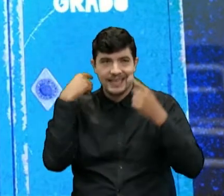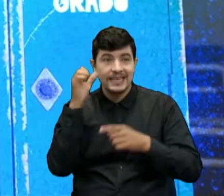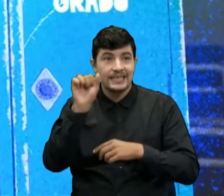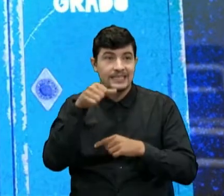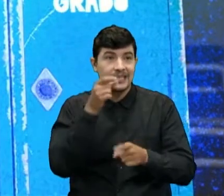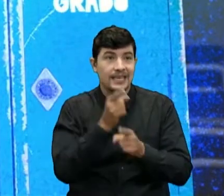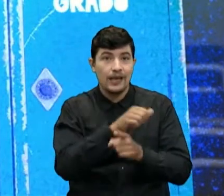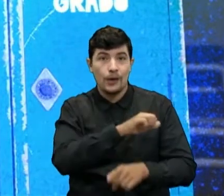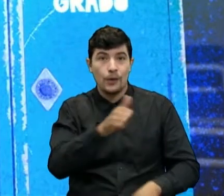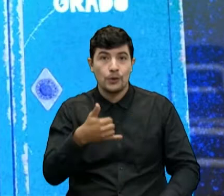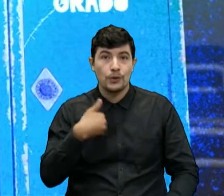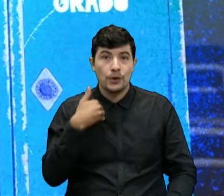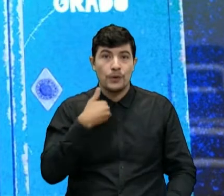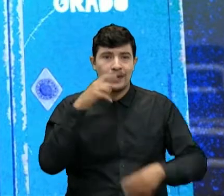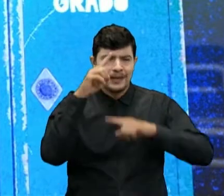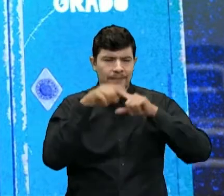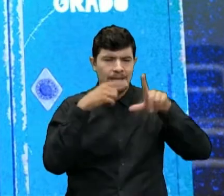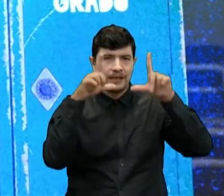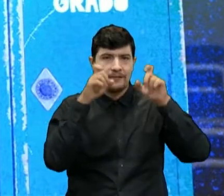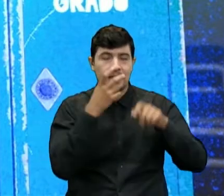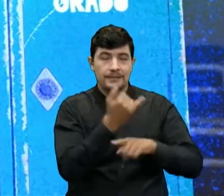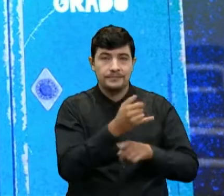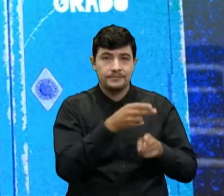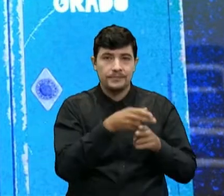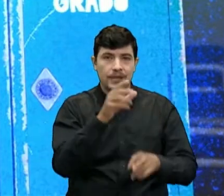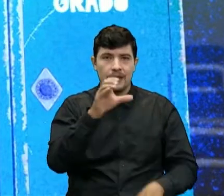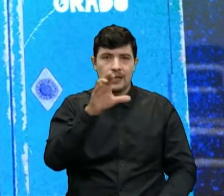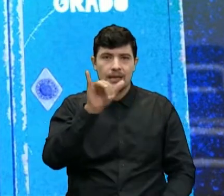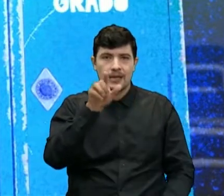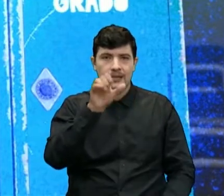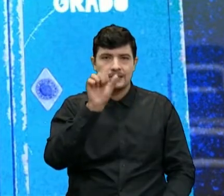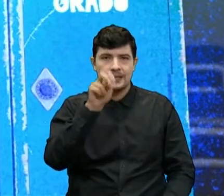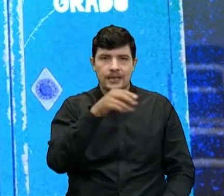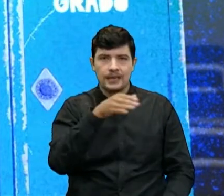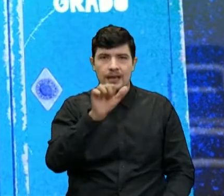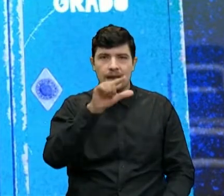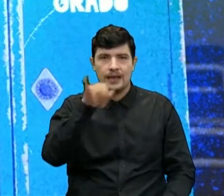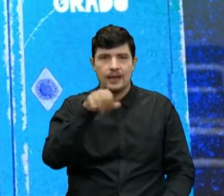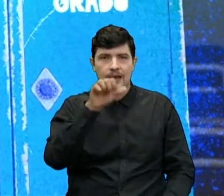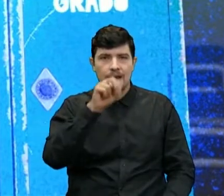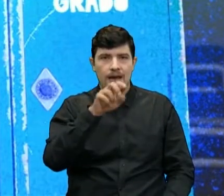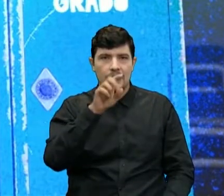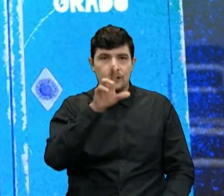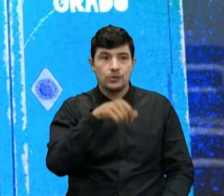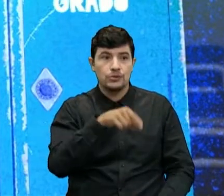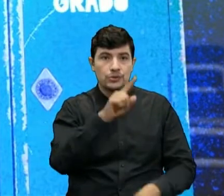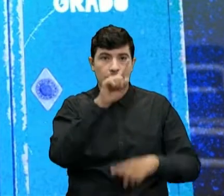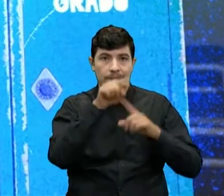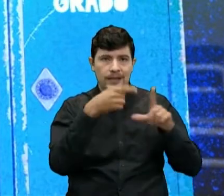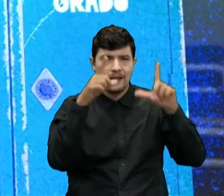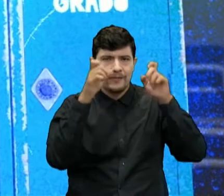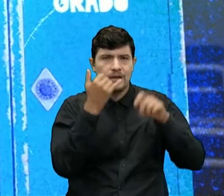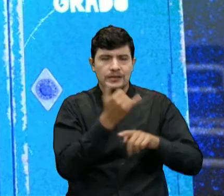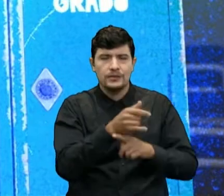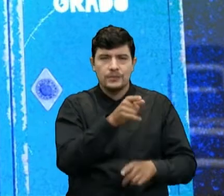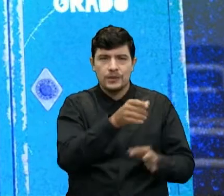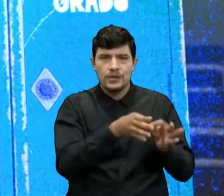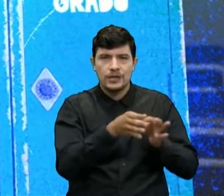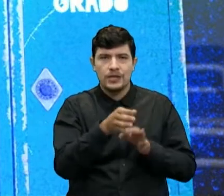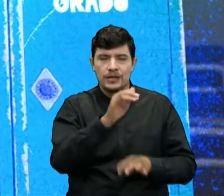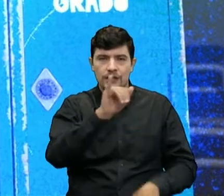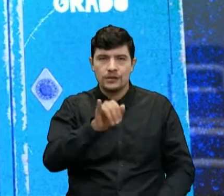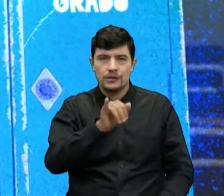otro joven Que está enviando una fotografía Él se llama Cristian Alejandro Y envía esta fotografía Desde la Don Juana Norte de